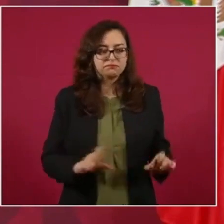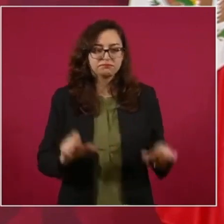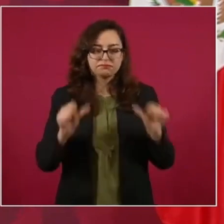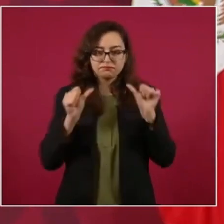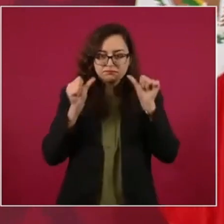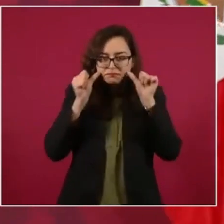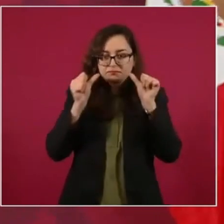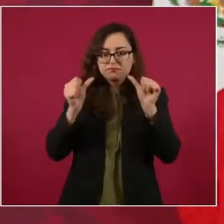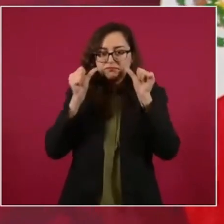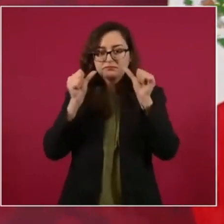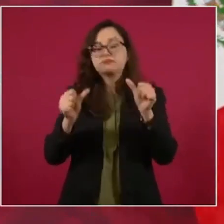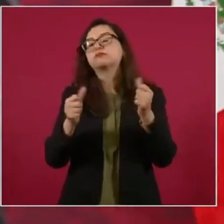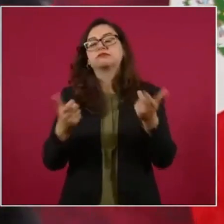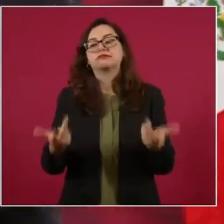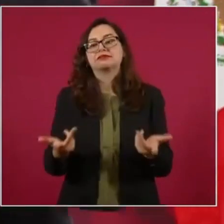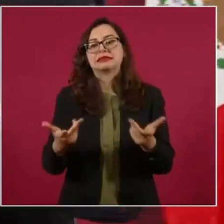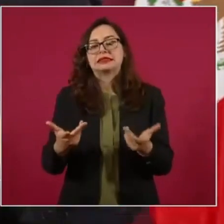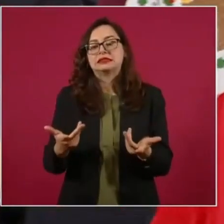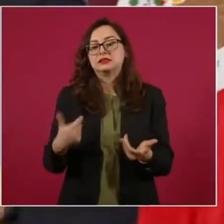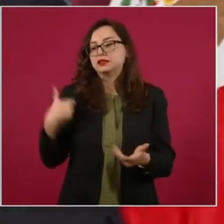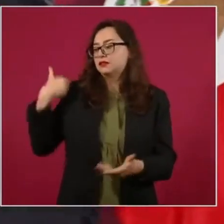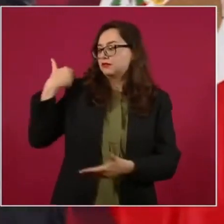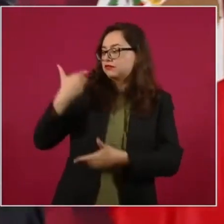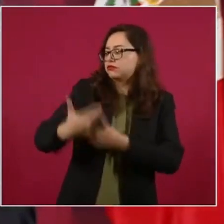Y va pasando el tiempo, ¿no?